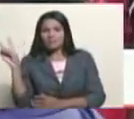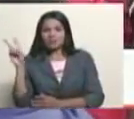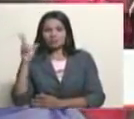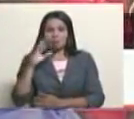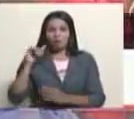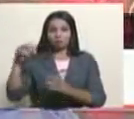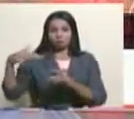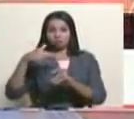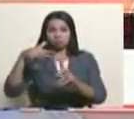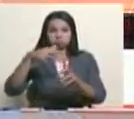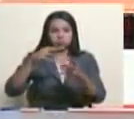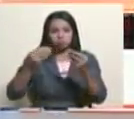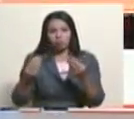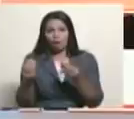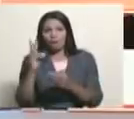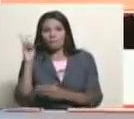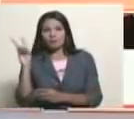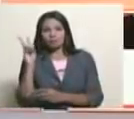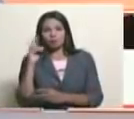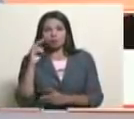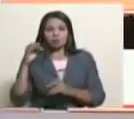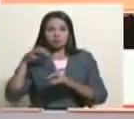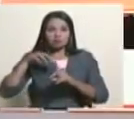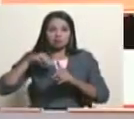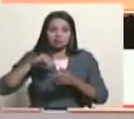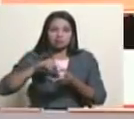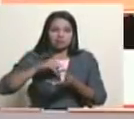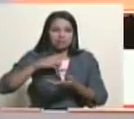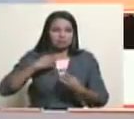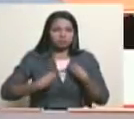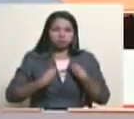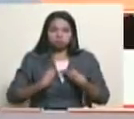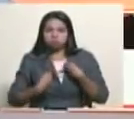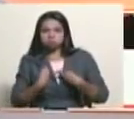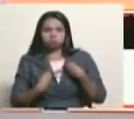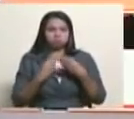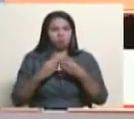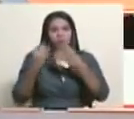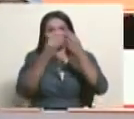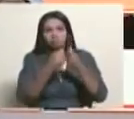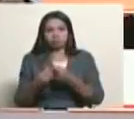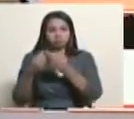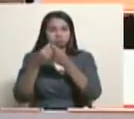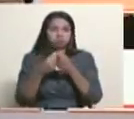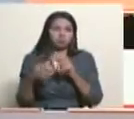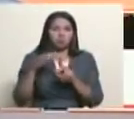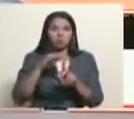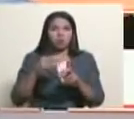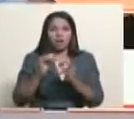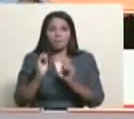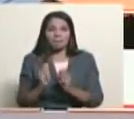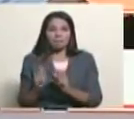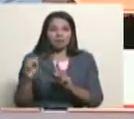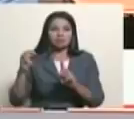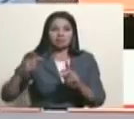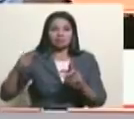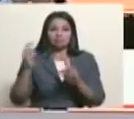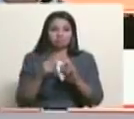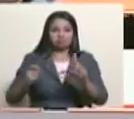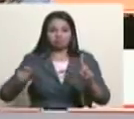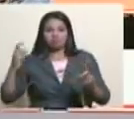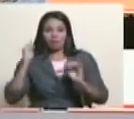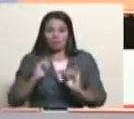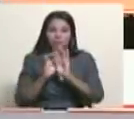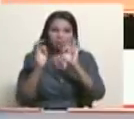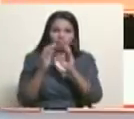cuerpo económico del país. Es una tortura esto, poner el cuerpo económico de la patria y meterle electricidad